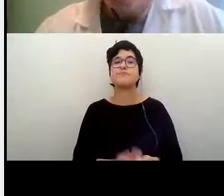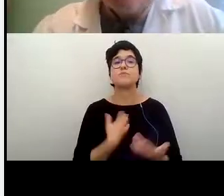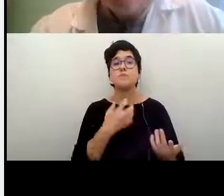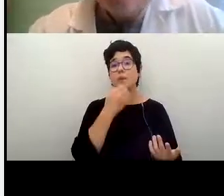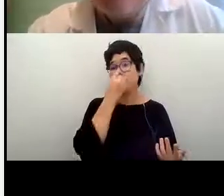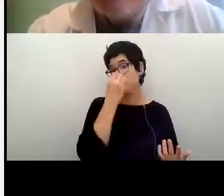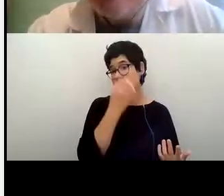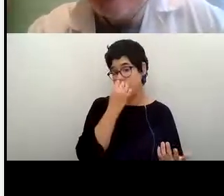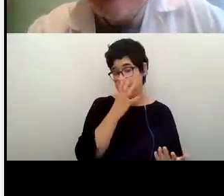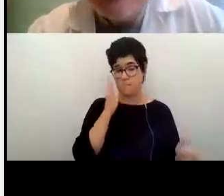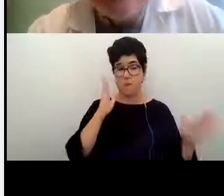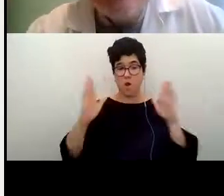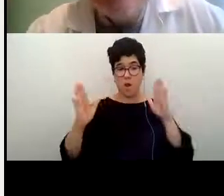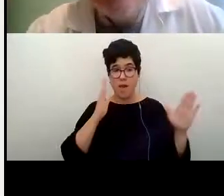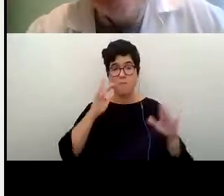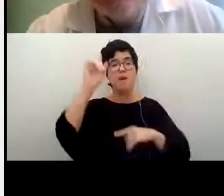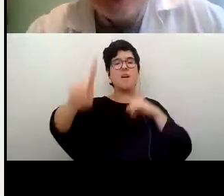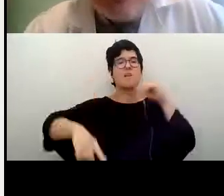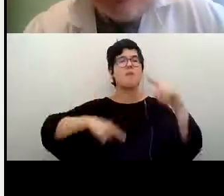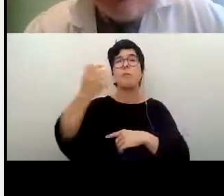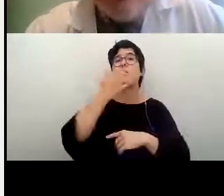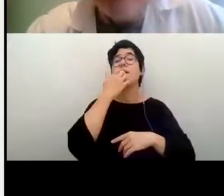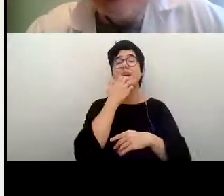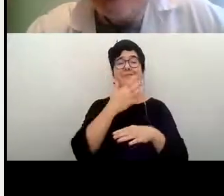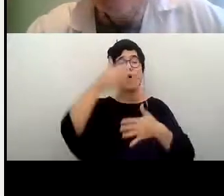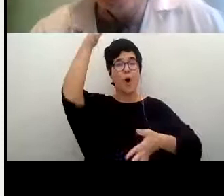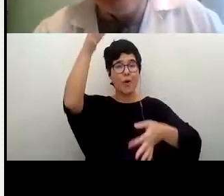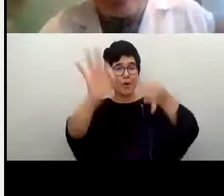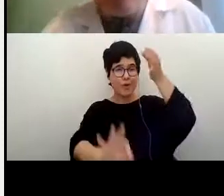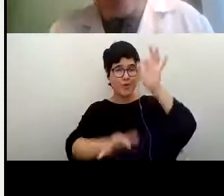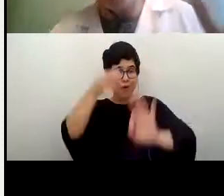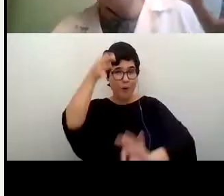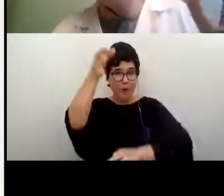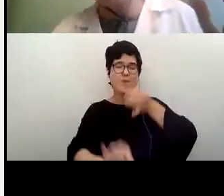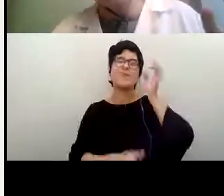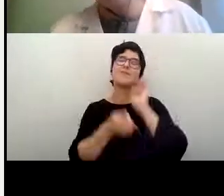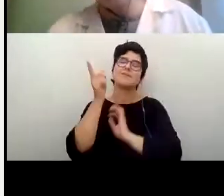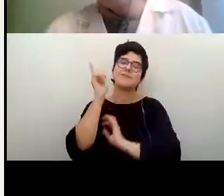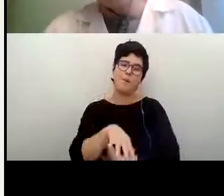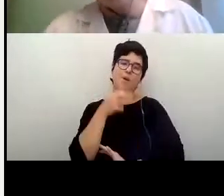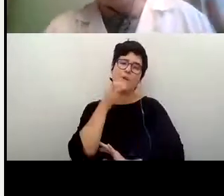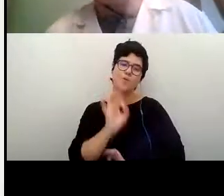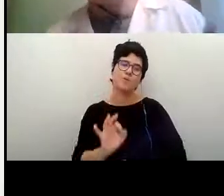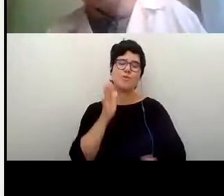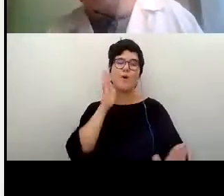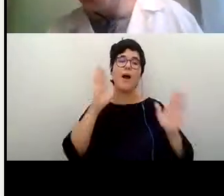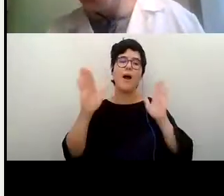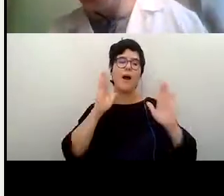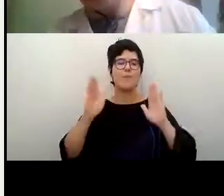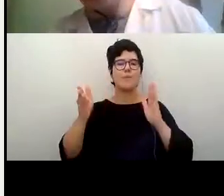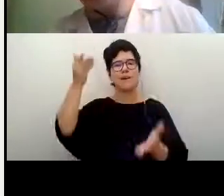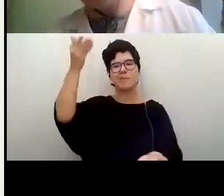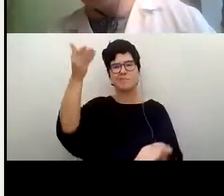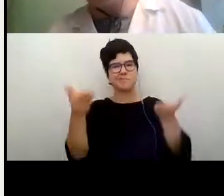para la astenia otoñal, que es la otra época en la que vuelve a haber un desequilibrio, pero en aquel momento hay un